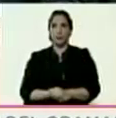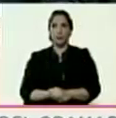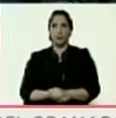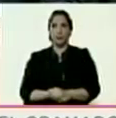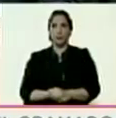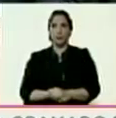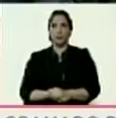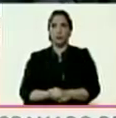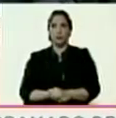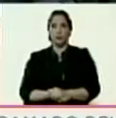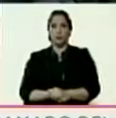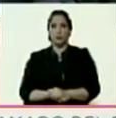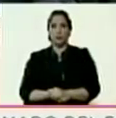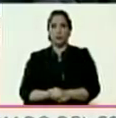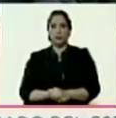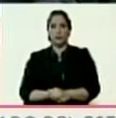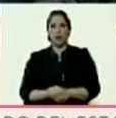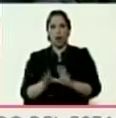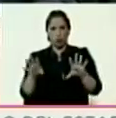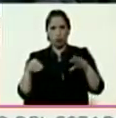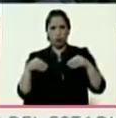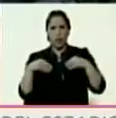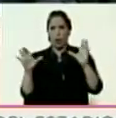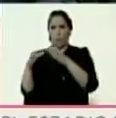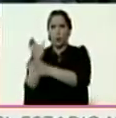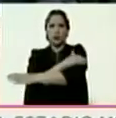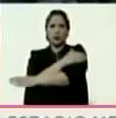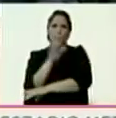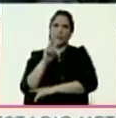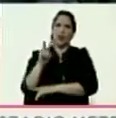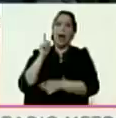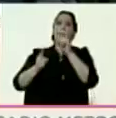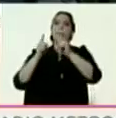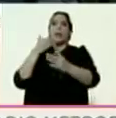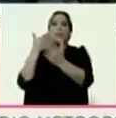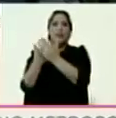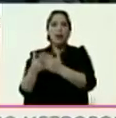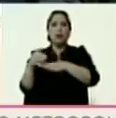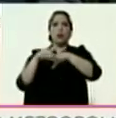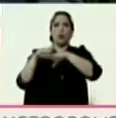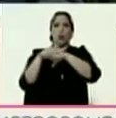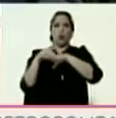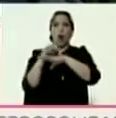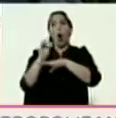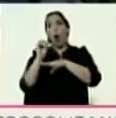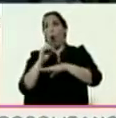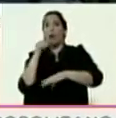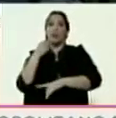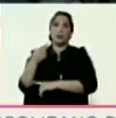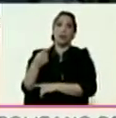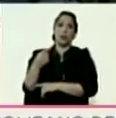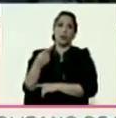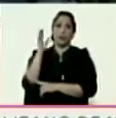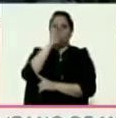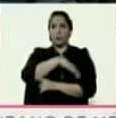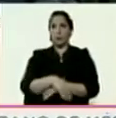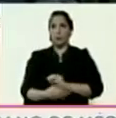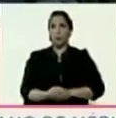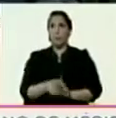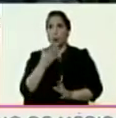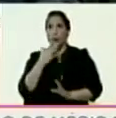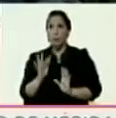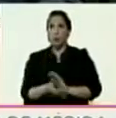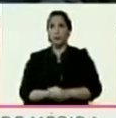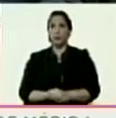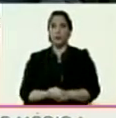por parte de la derecha venezolana, al menos pidiendo disculpas, o al menos señalando que